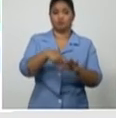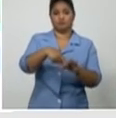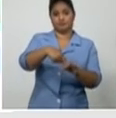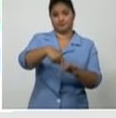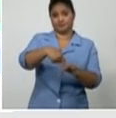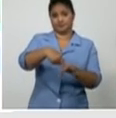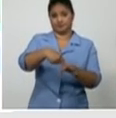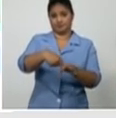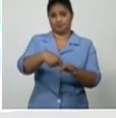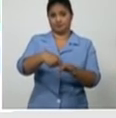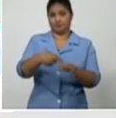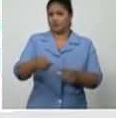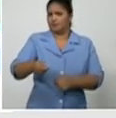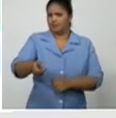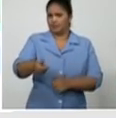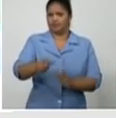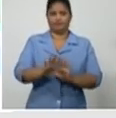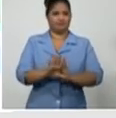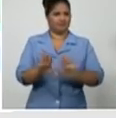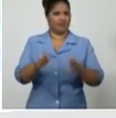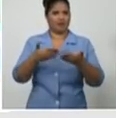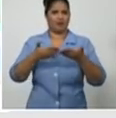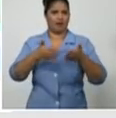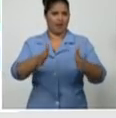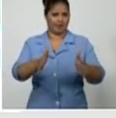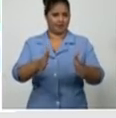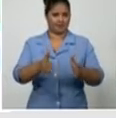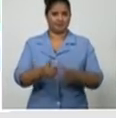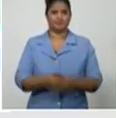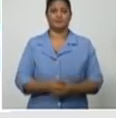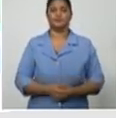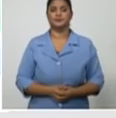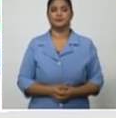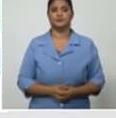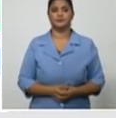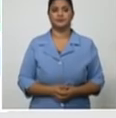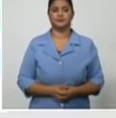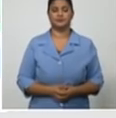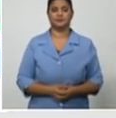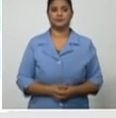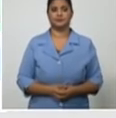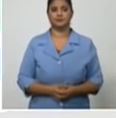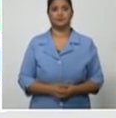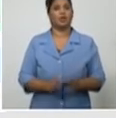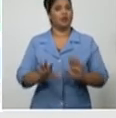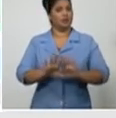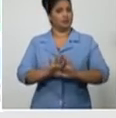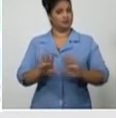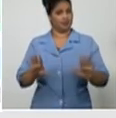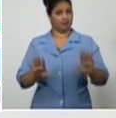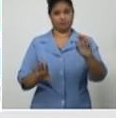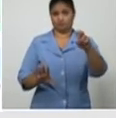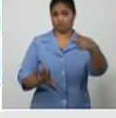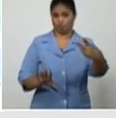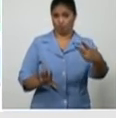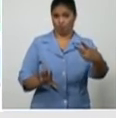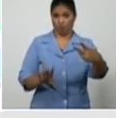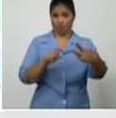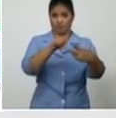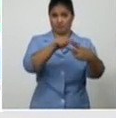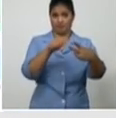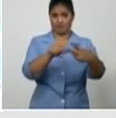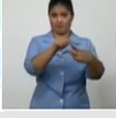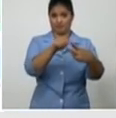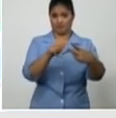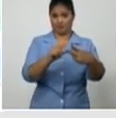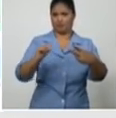de inaugurarse en los próximos días. De esta forma, todas las provincias y el municipio especial tendrán